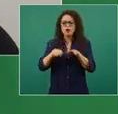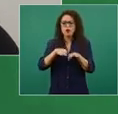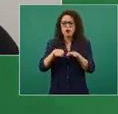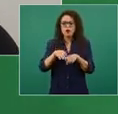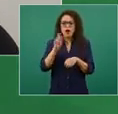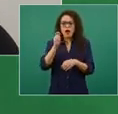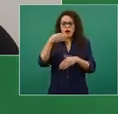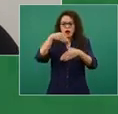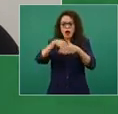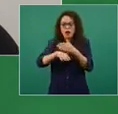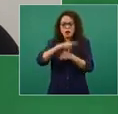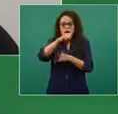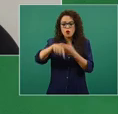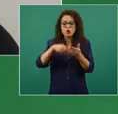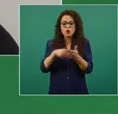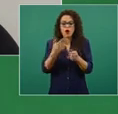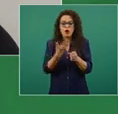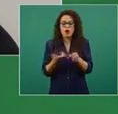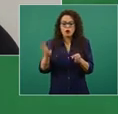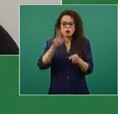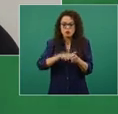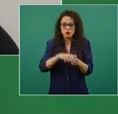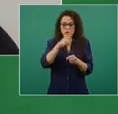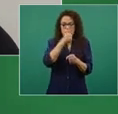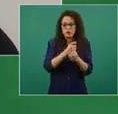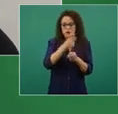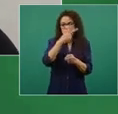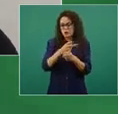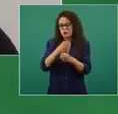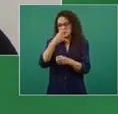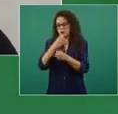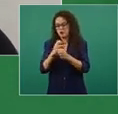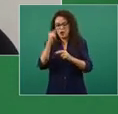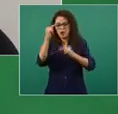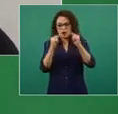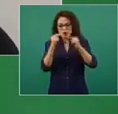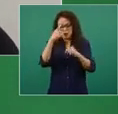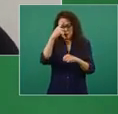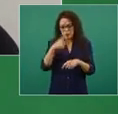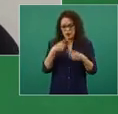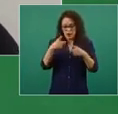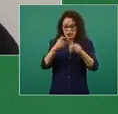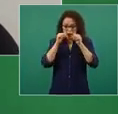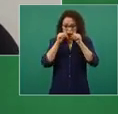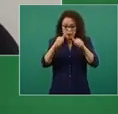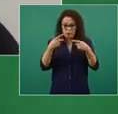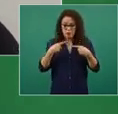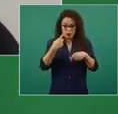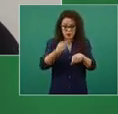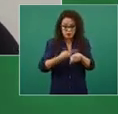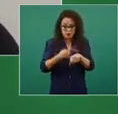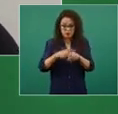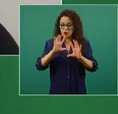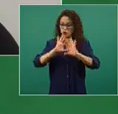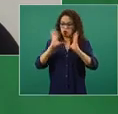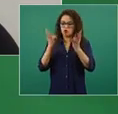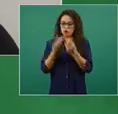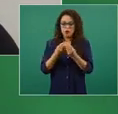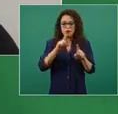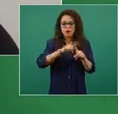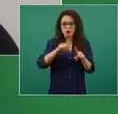al interior de una unidad de primer, segundo o tercer nivel de atención de todas las instituciones que componen el Sistema Nacional de